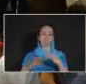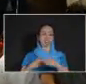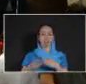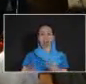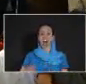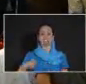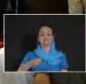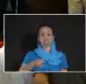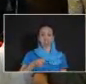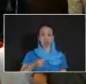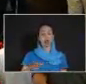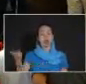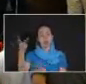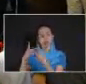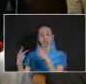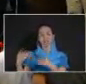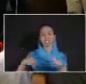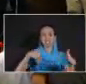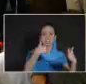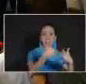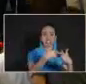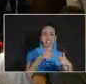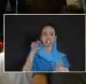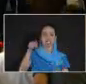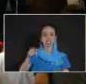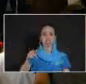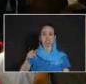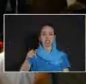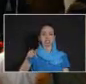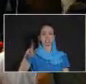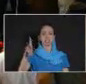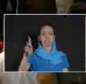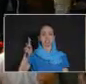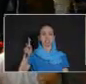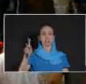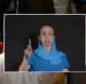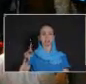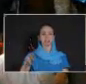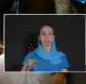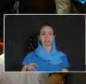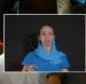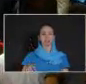necesito que vengan acá, y necesito también que el hermano pastor